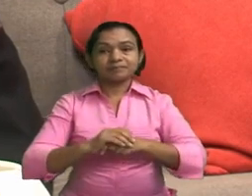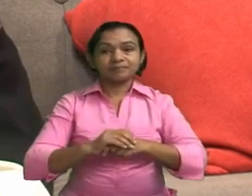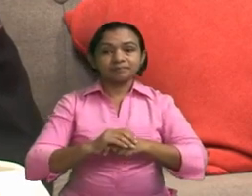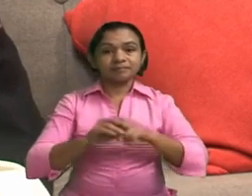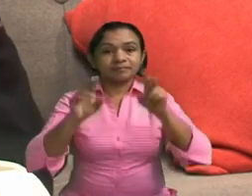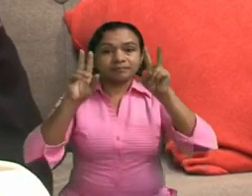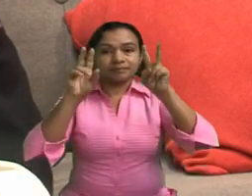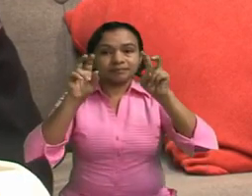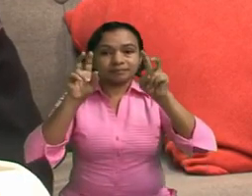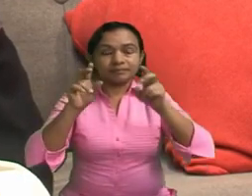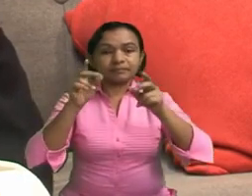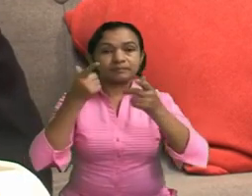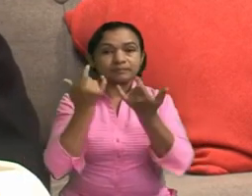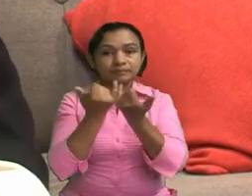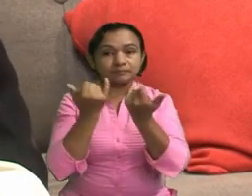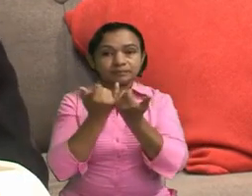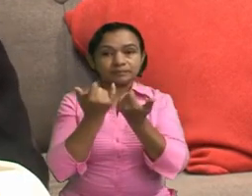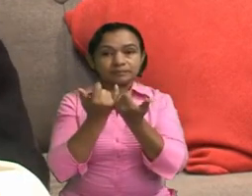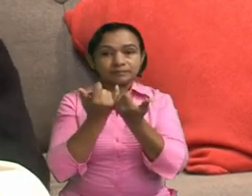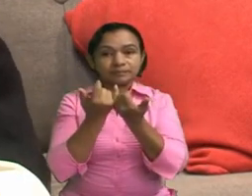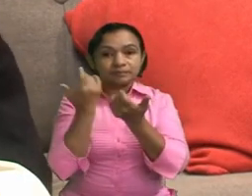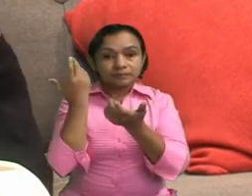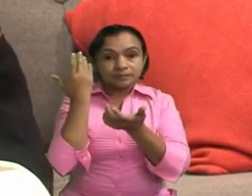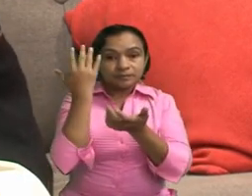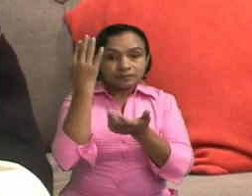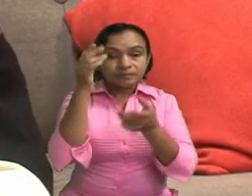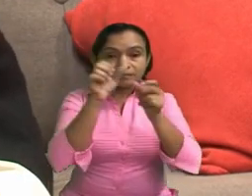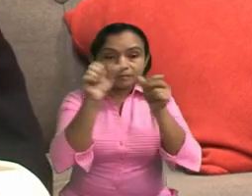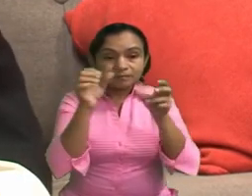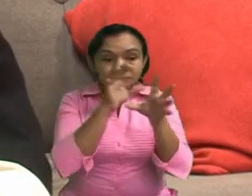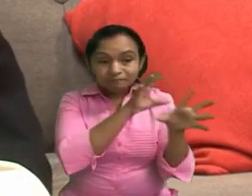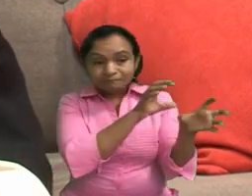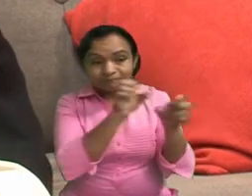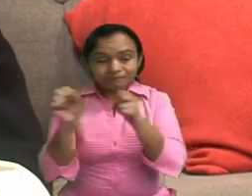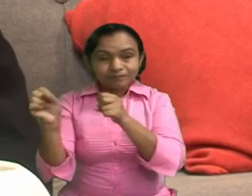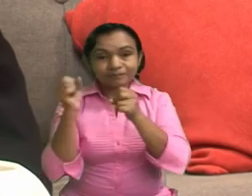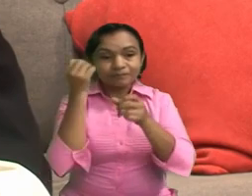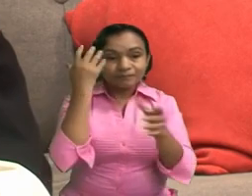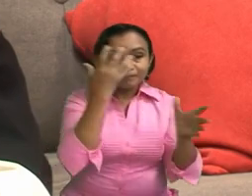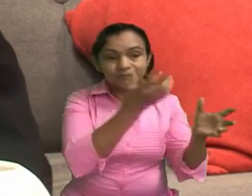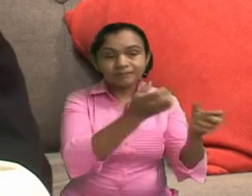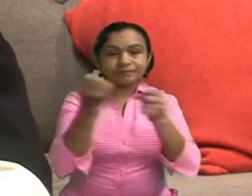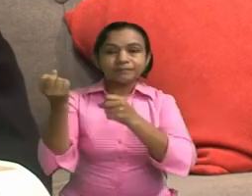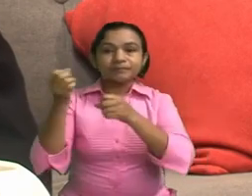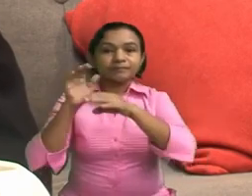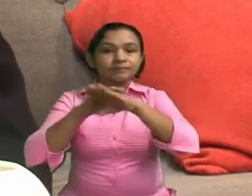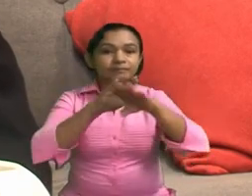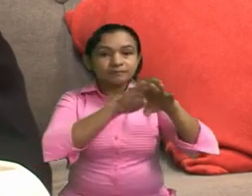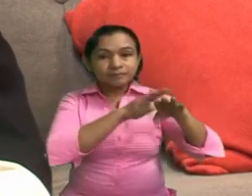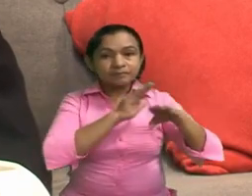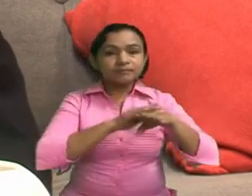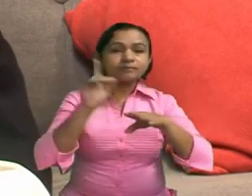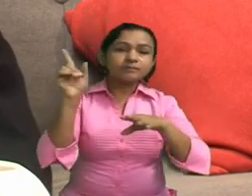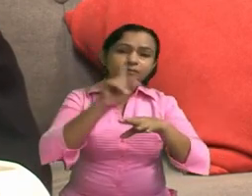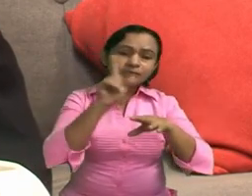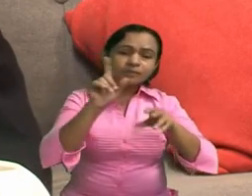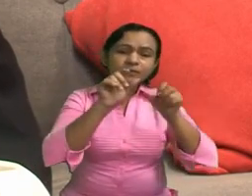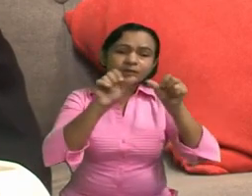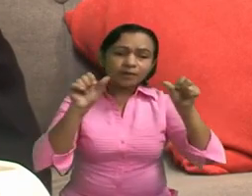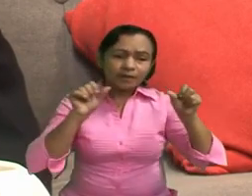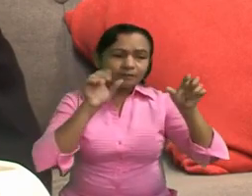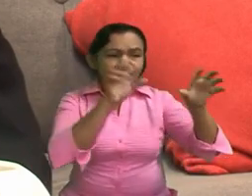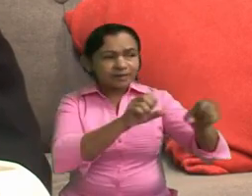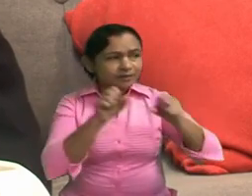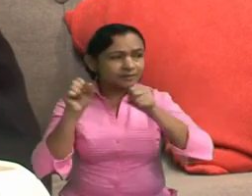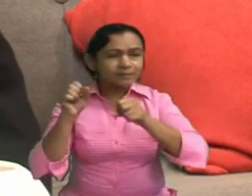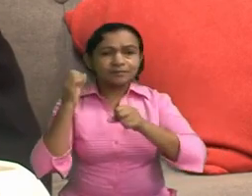del tráfico, ¿verdad? De la flora, igual de la fauna, ¿verdad? Uh-huh. Un llamado a no extraer a los animalitos de su lugar,